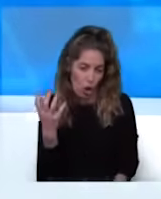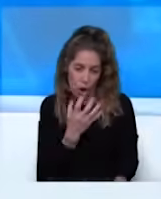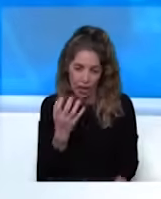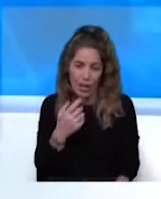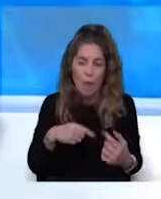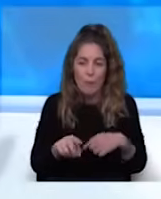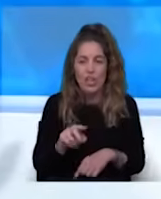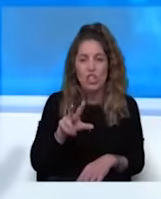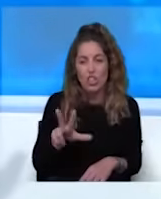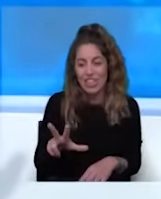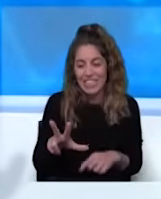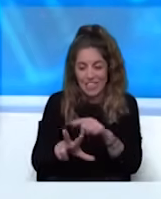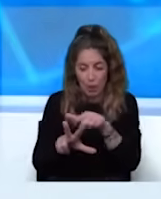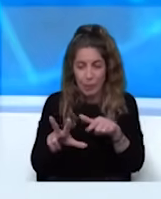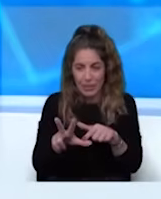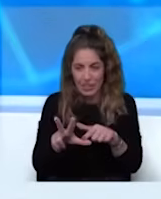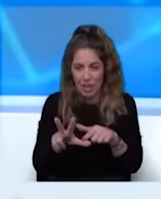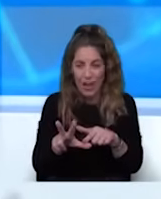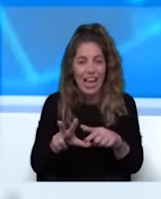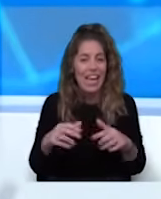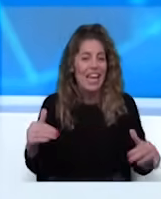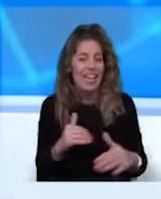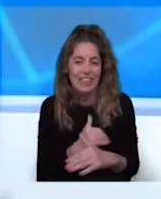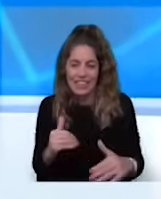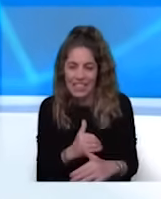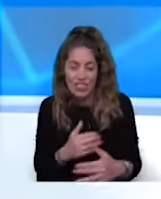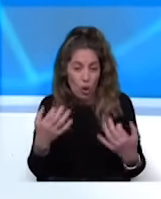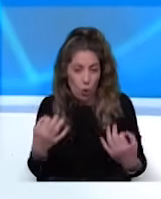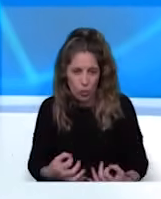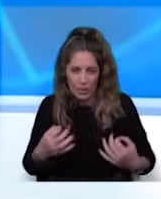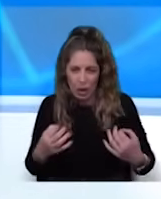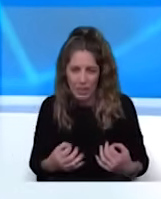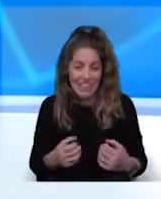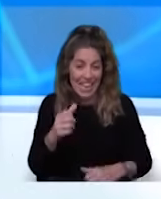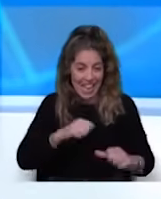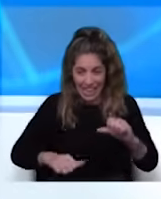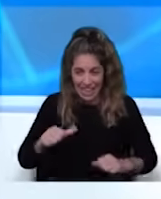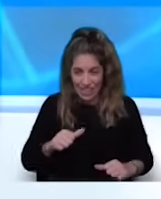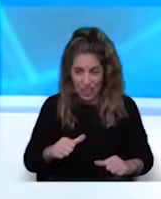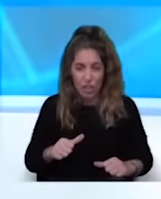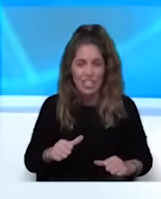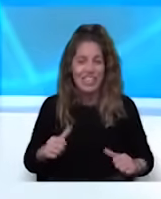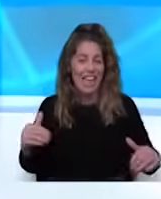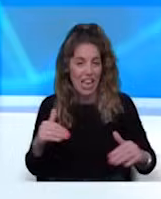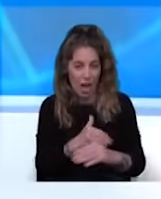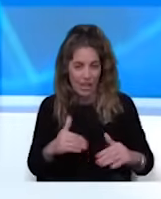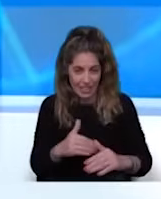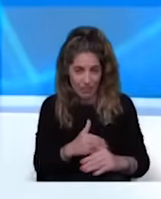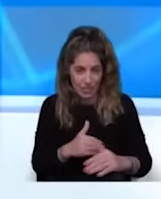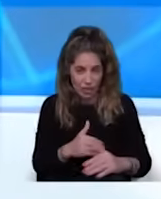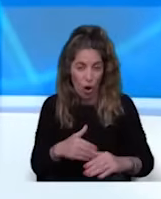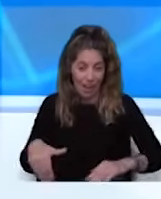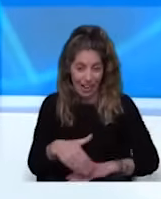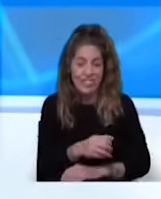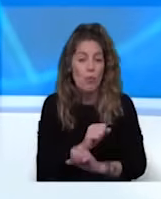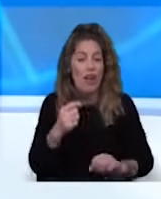Pero de esos tres que he mencionado el tránsito justamente las lesiones adquiridas en las vías públicas por el tránsito